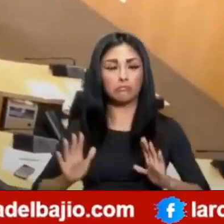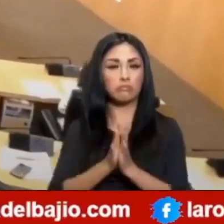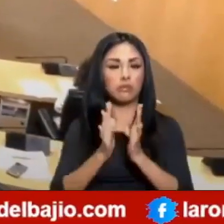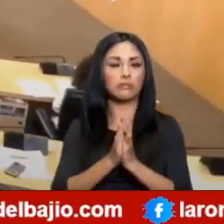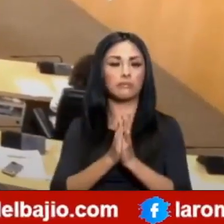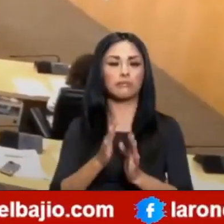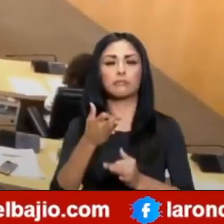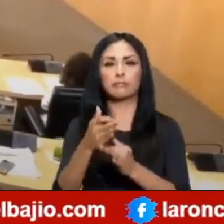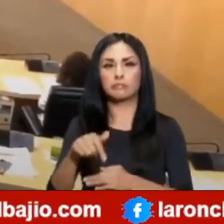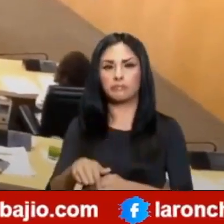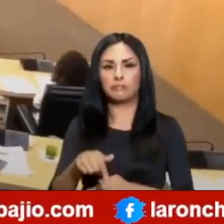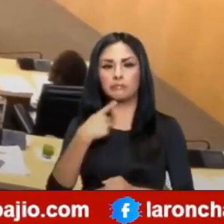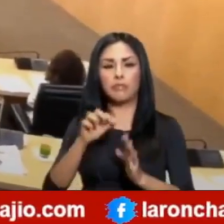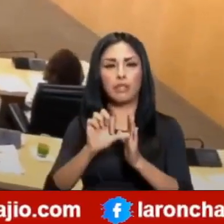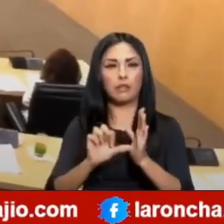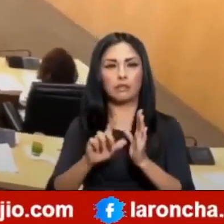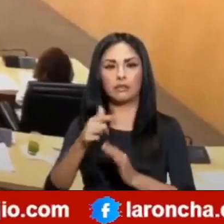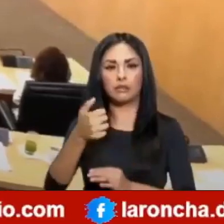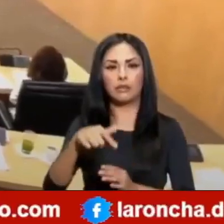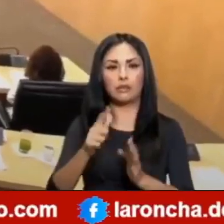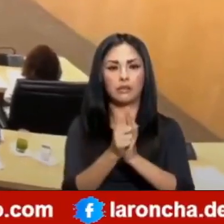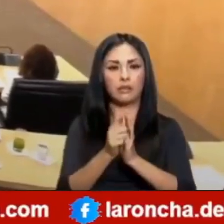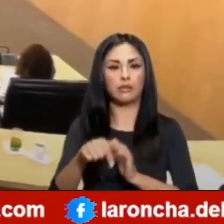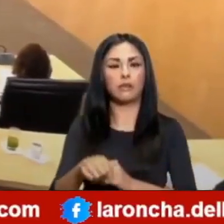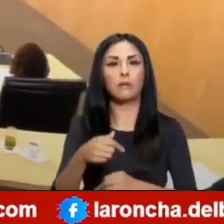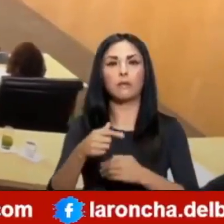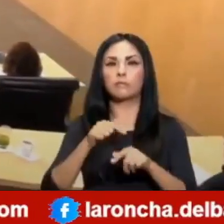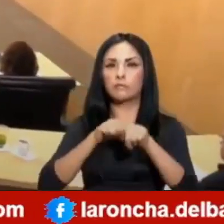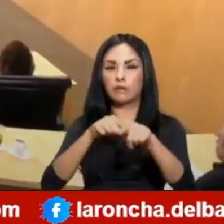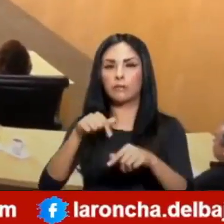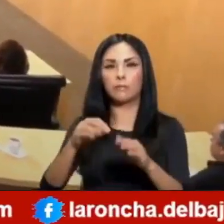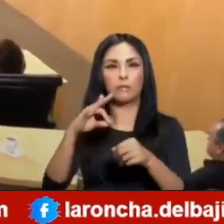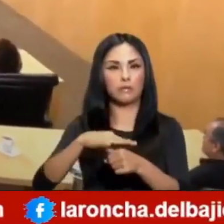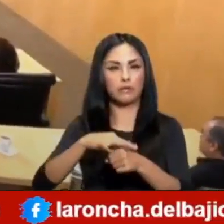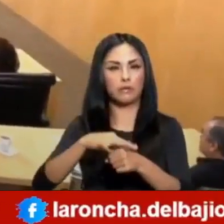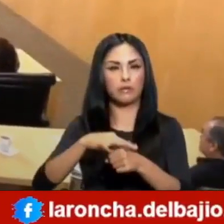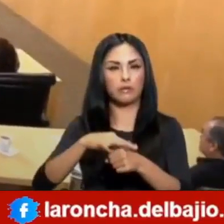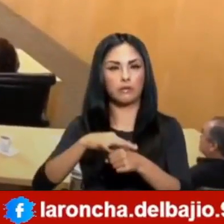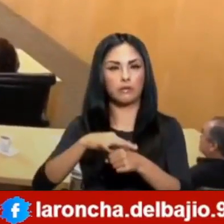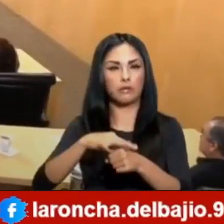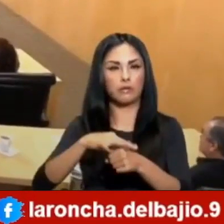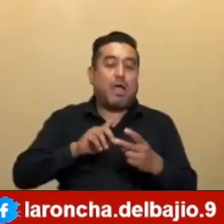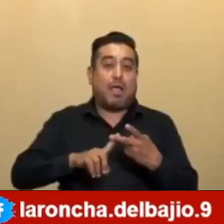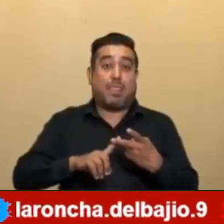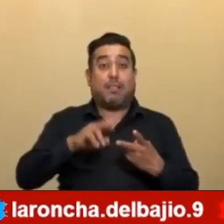fenómenos naturales representan un riesgo constante para la población guanajuatense.